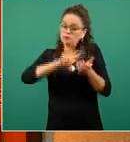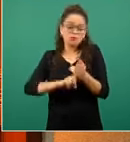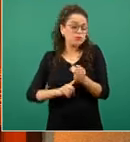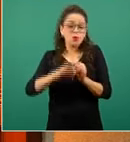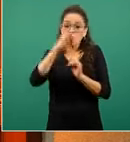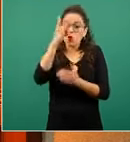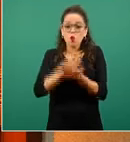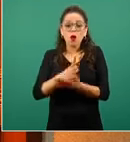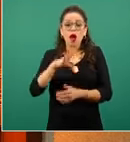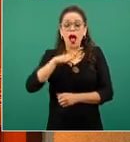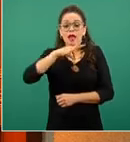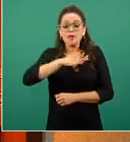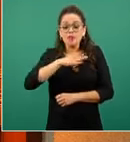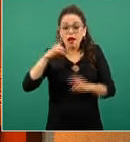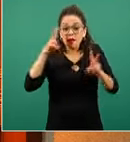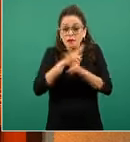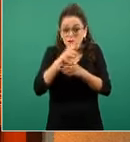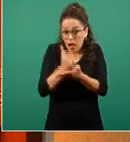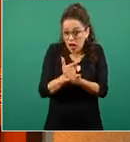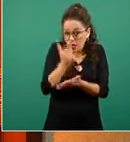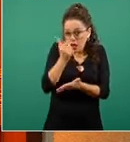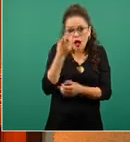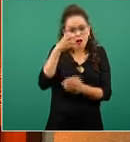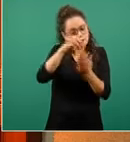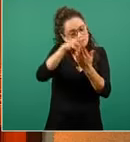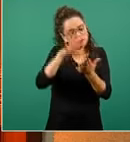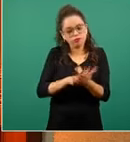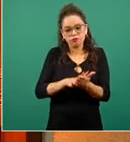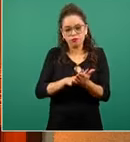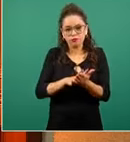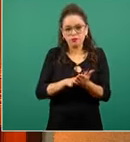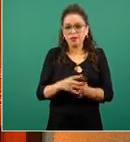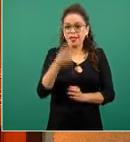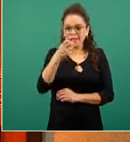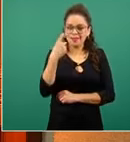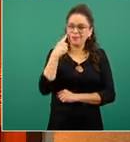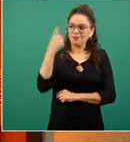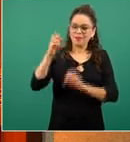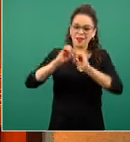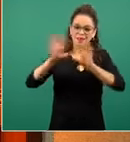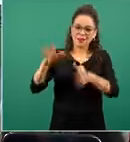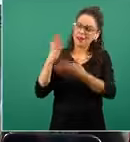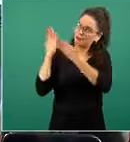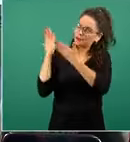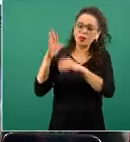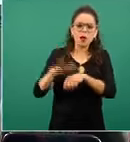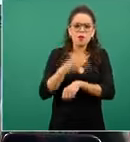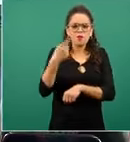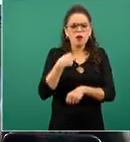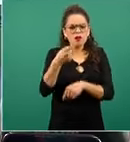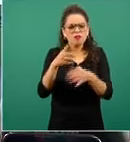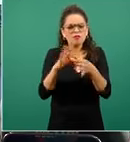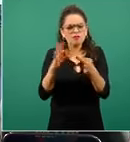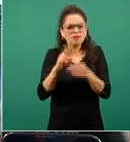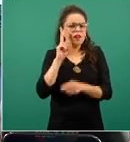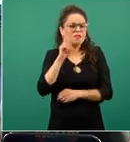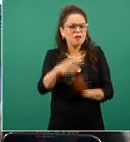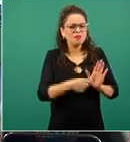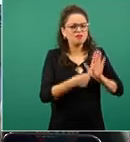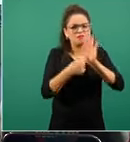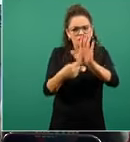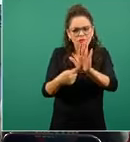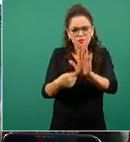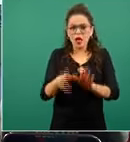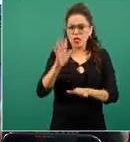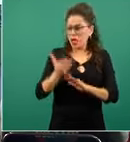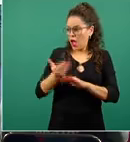infección respiratoria aguda grave. Y este ha sido el comportamiento. ¿Y por qué presentamos esta gráfica? Que de hecho la habíamos estado presentando el año pasado